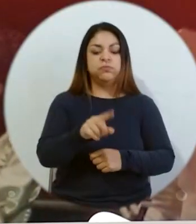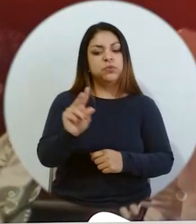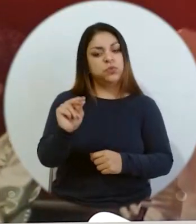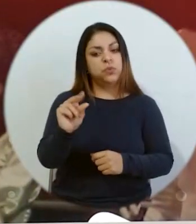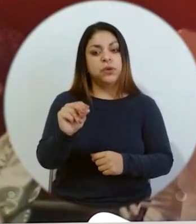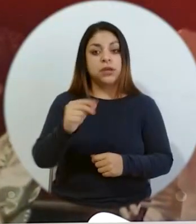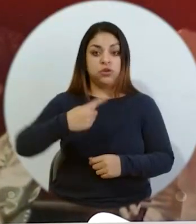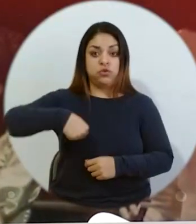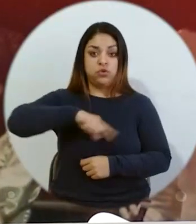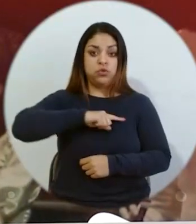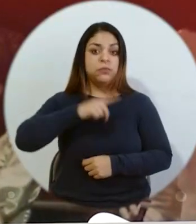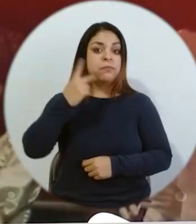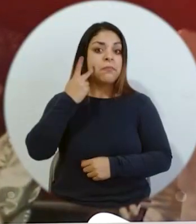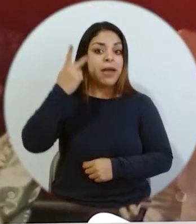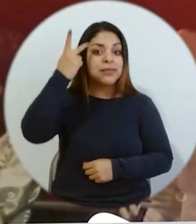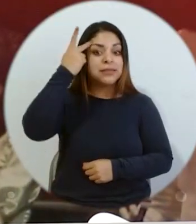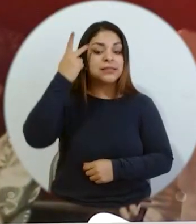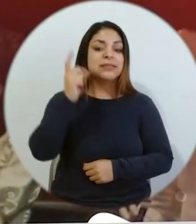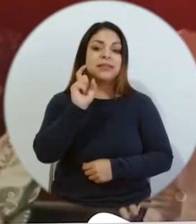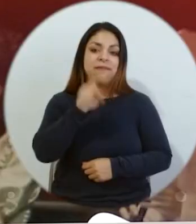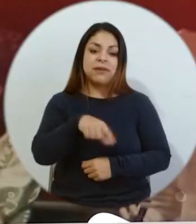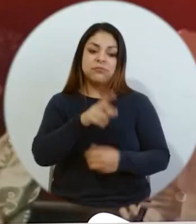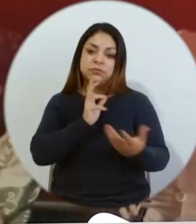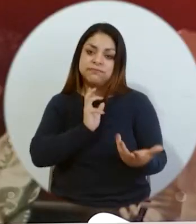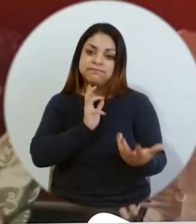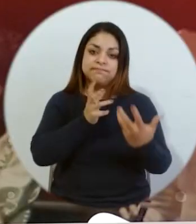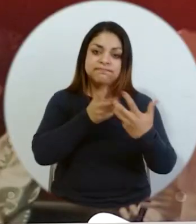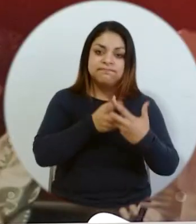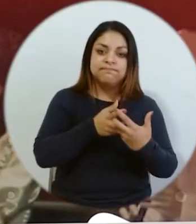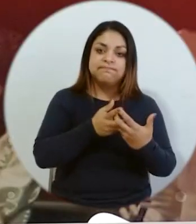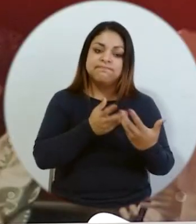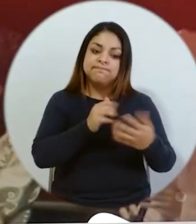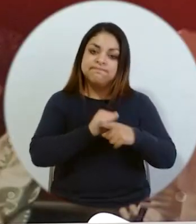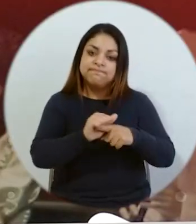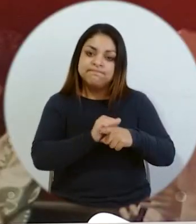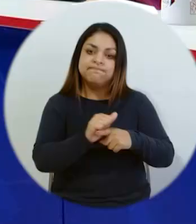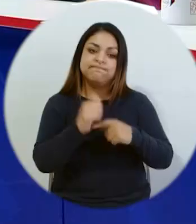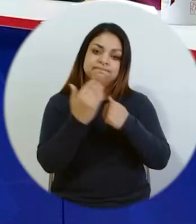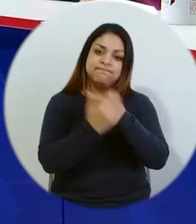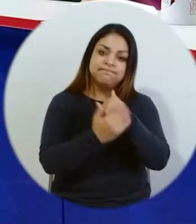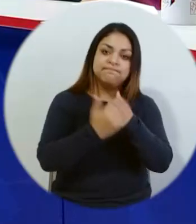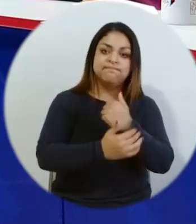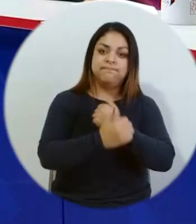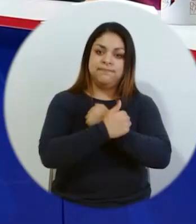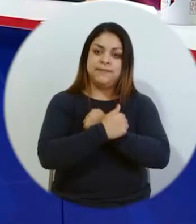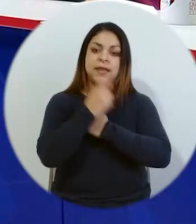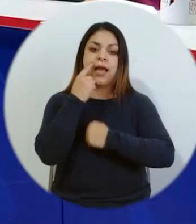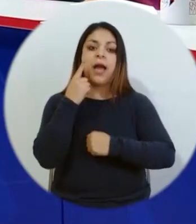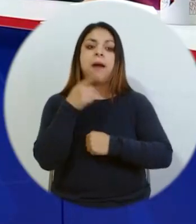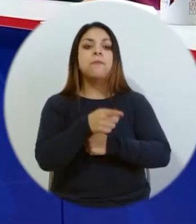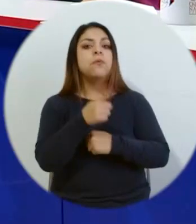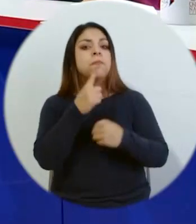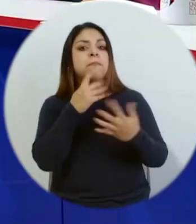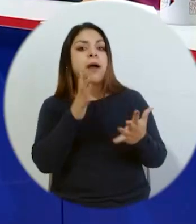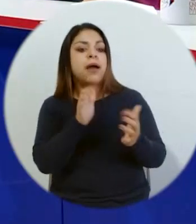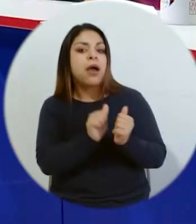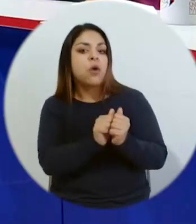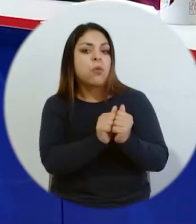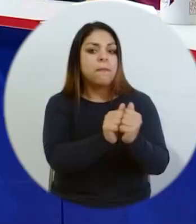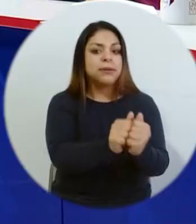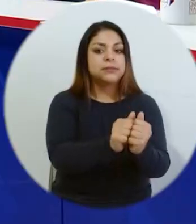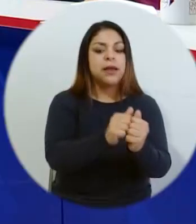madre básicamente es ser actuaciones y ejercicios de amor para